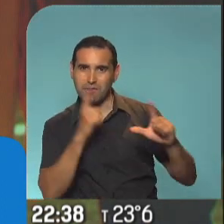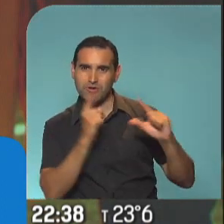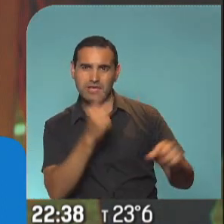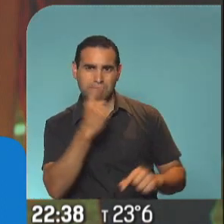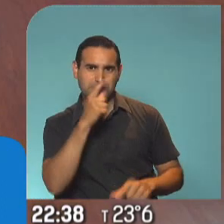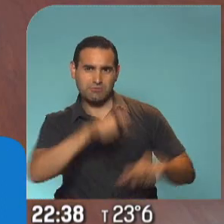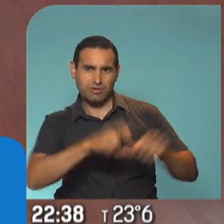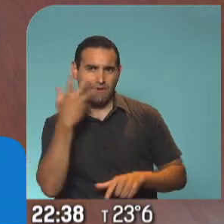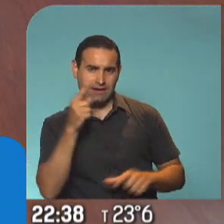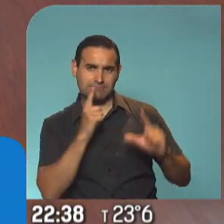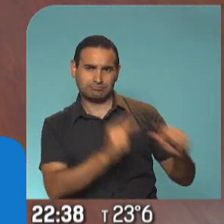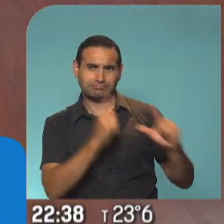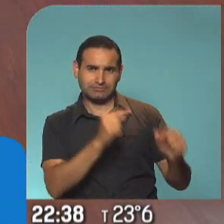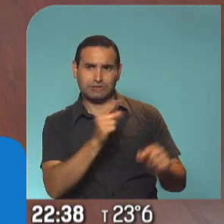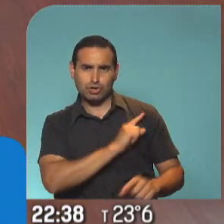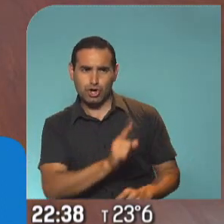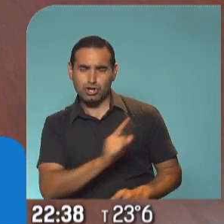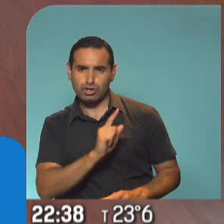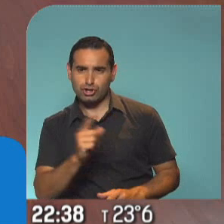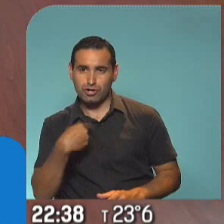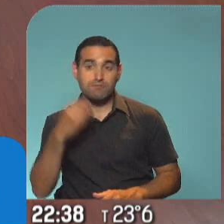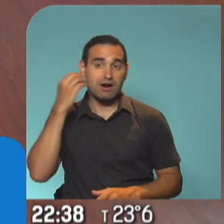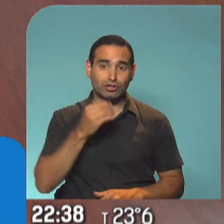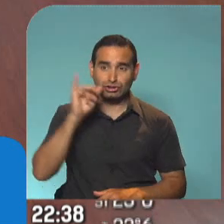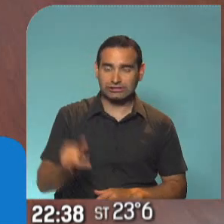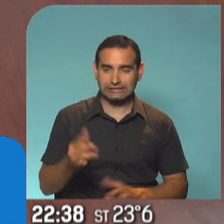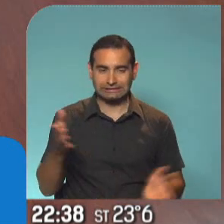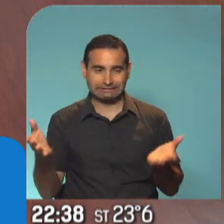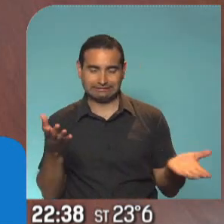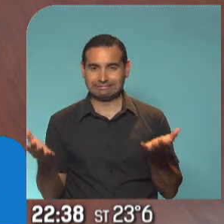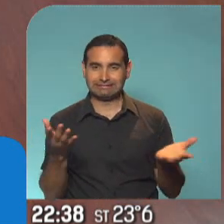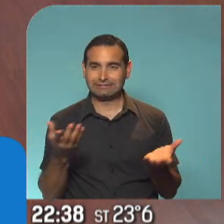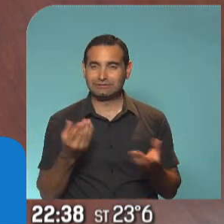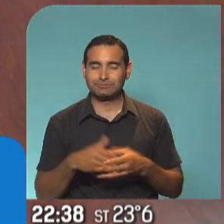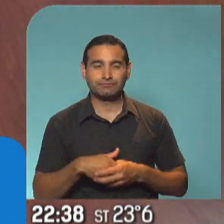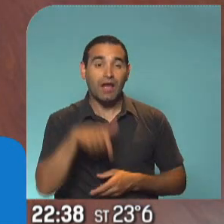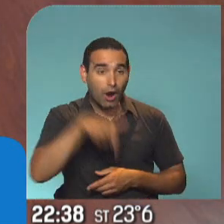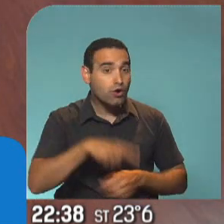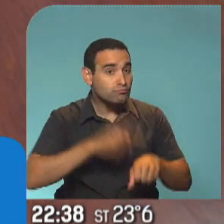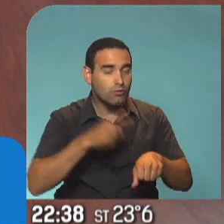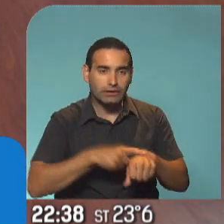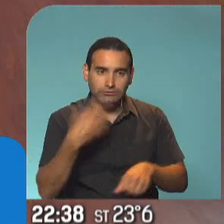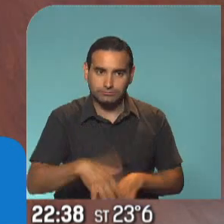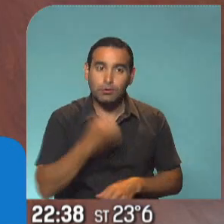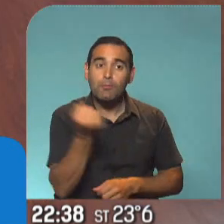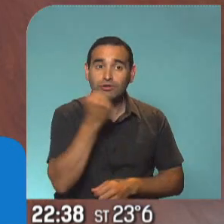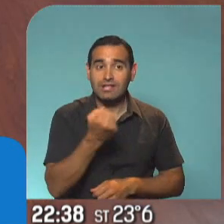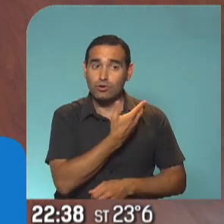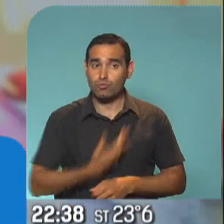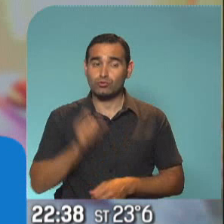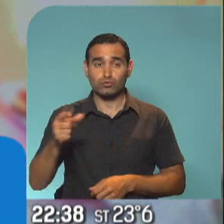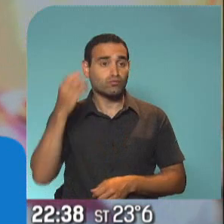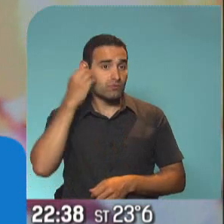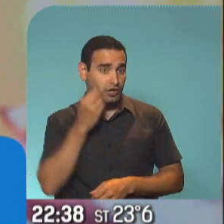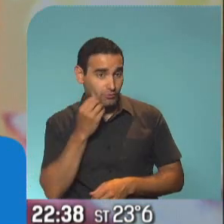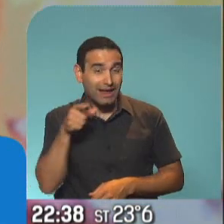miles de franceses, me están diciendo que no por... Y el propio Macron. Bueno. Digamos, esto es un momento crucial en el mandato de Macron en términos de